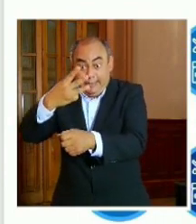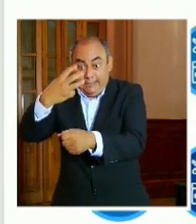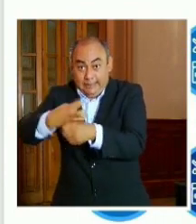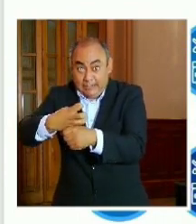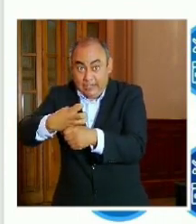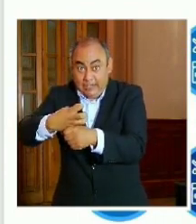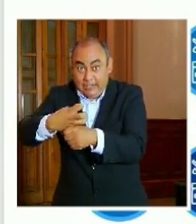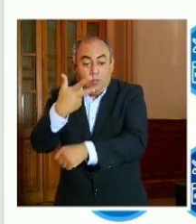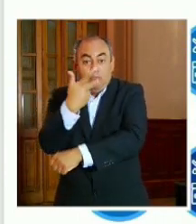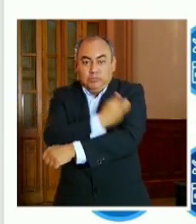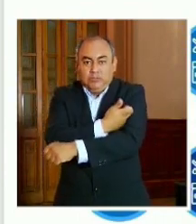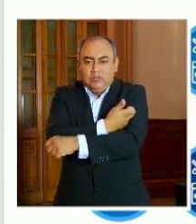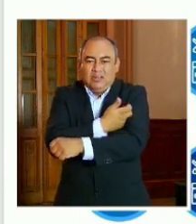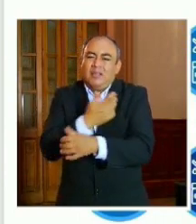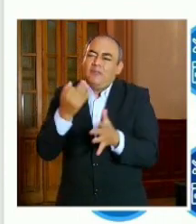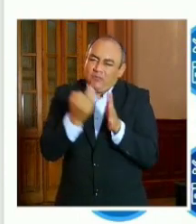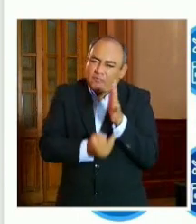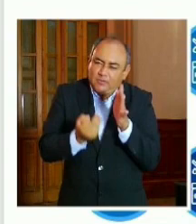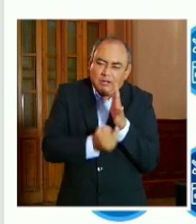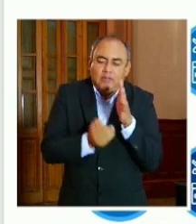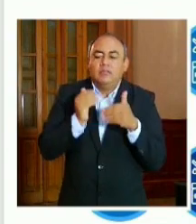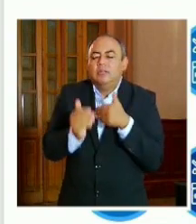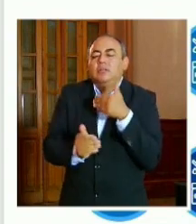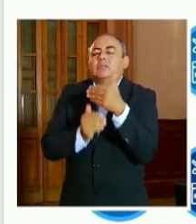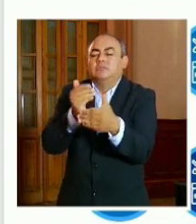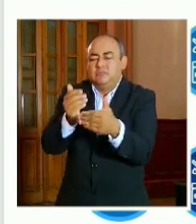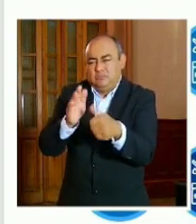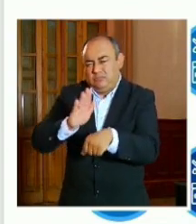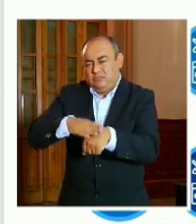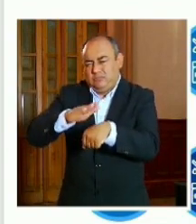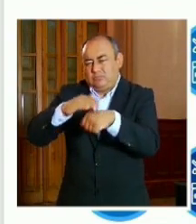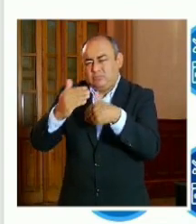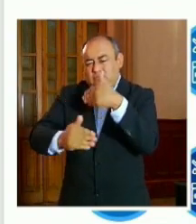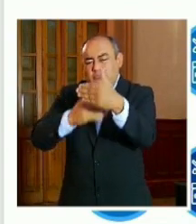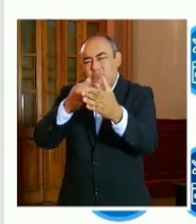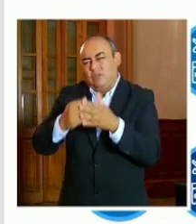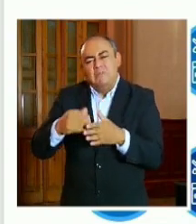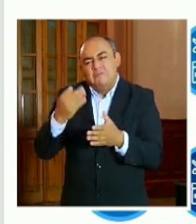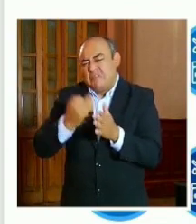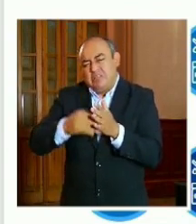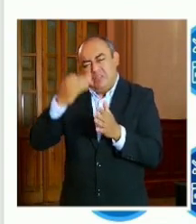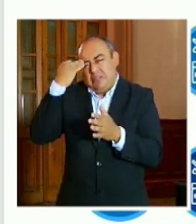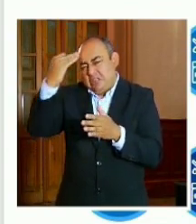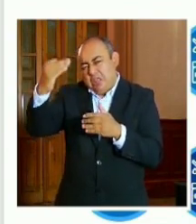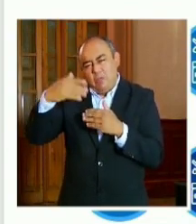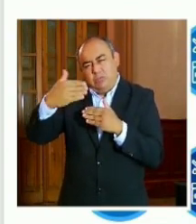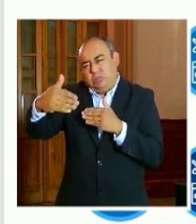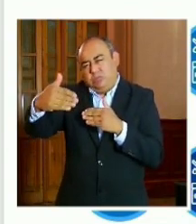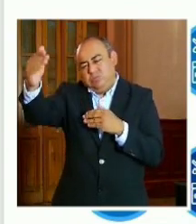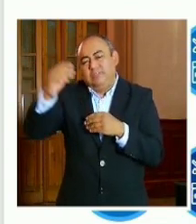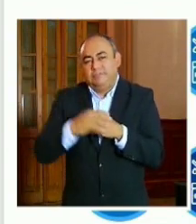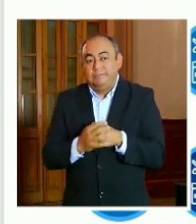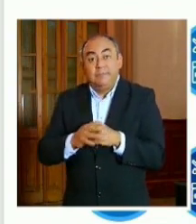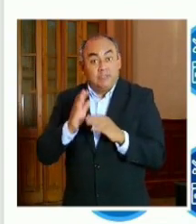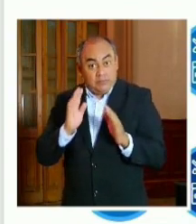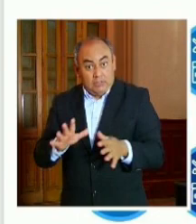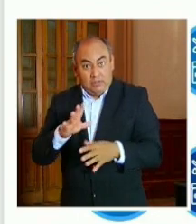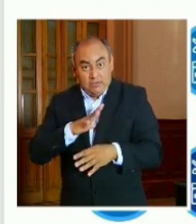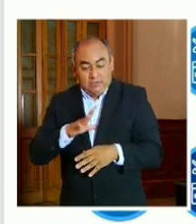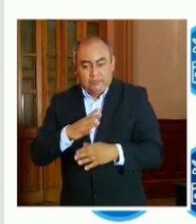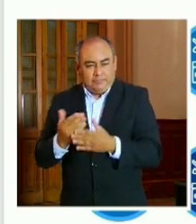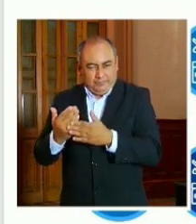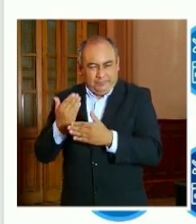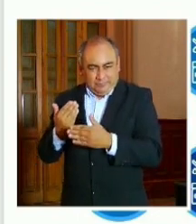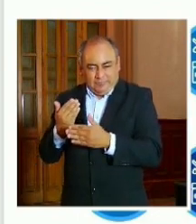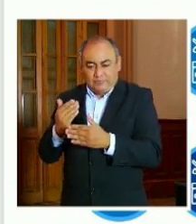nos falta avanzar mucho, tenemos un recorrido largo, hemos incrementado a un 34%,